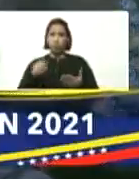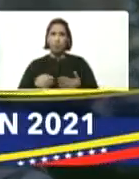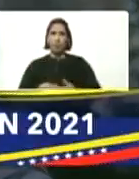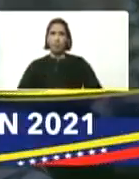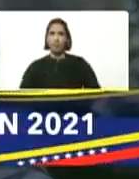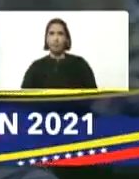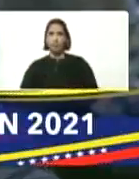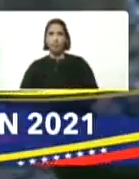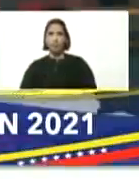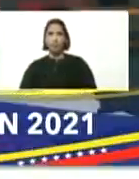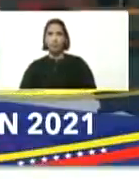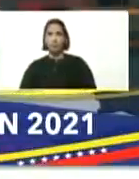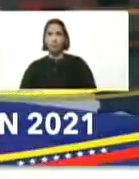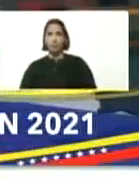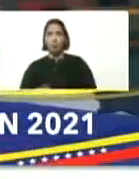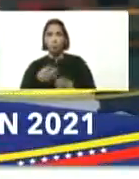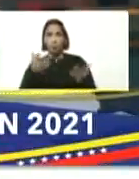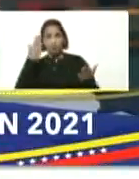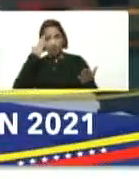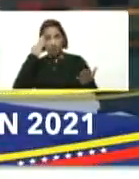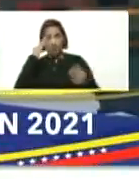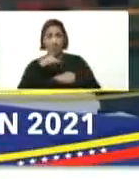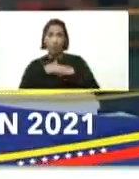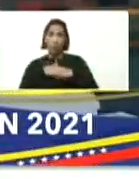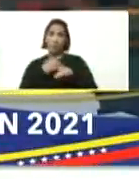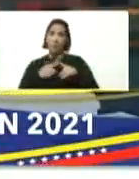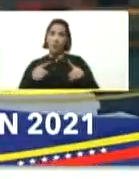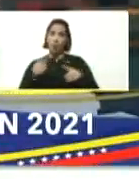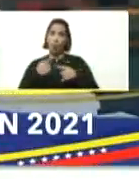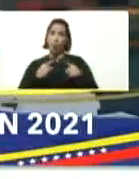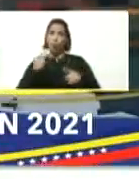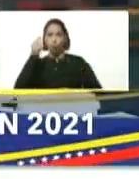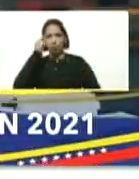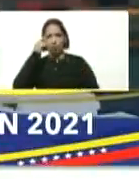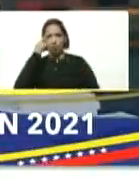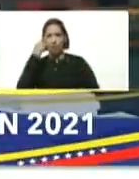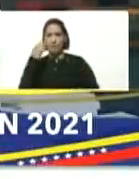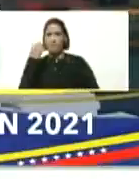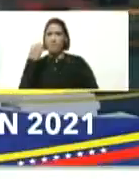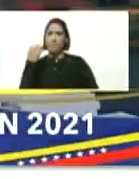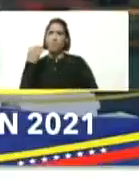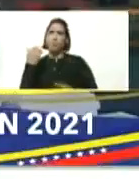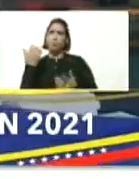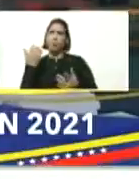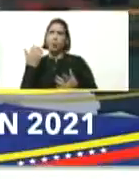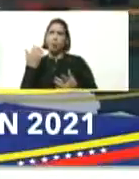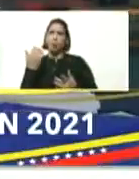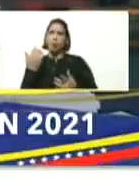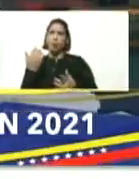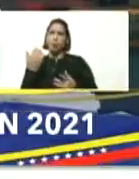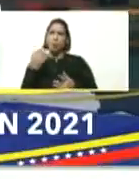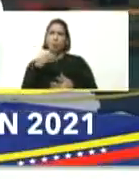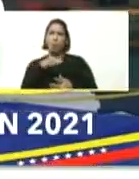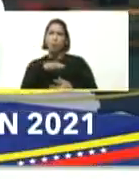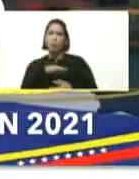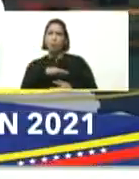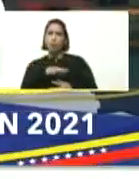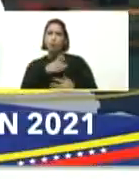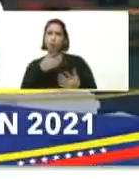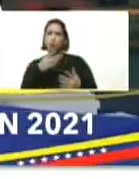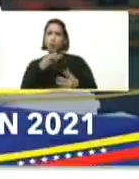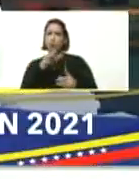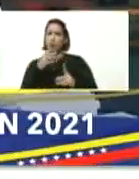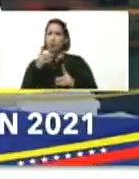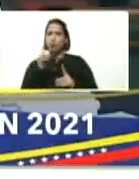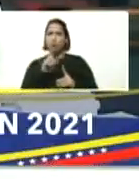Gallegos. Yo no estoy de acuerdo, como ustedes saben, me perdonan. La otra vez se estaban burlando de mí, Luis Brito, porque yo dije que no estaba de acuerdo con la